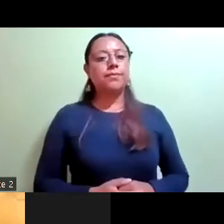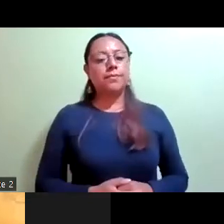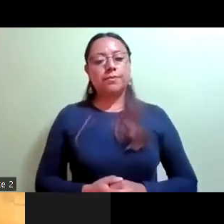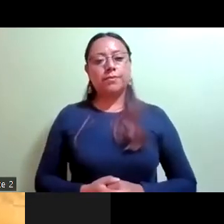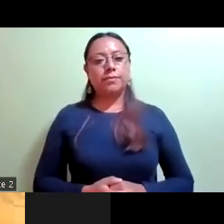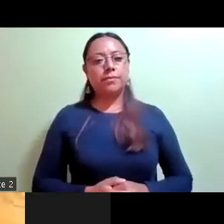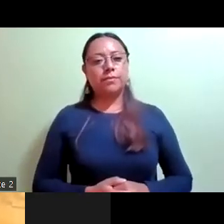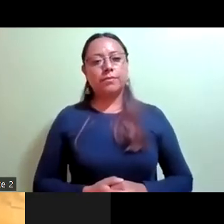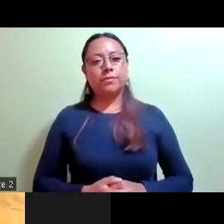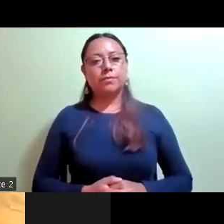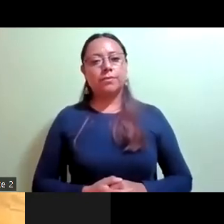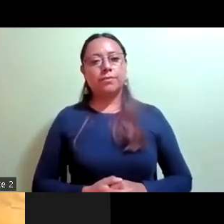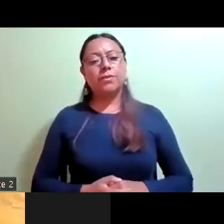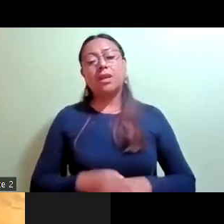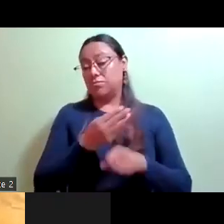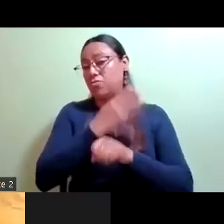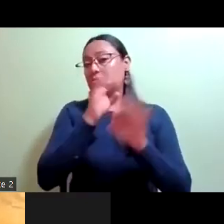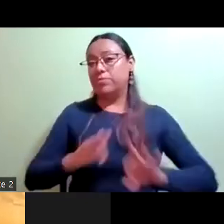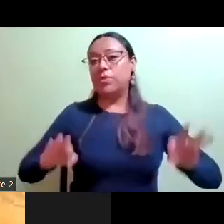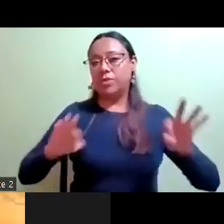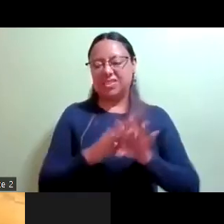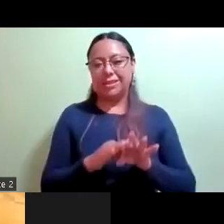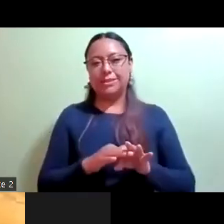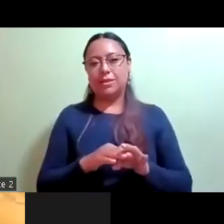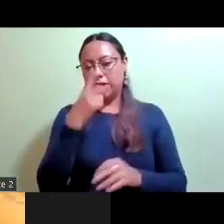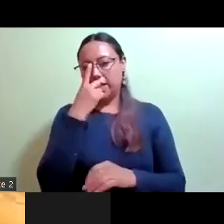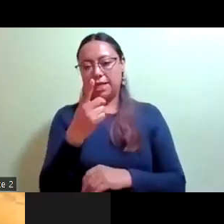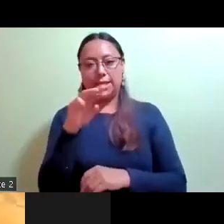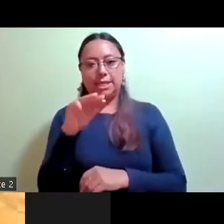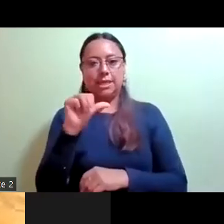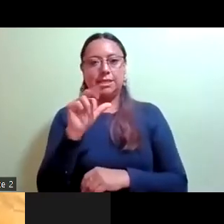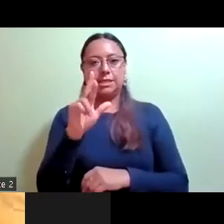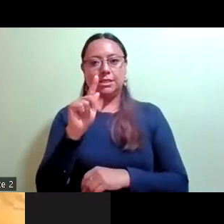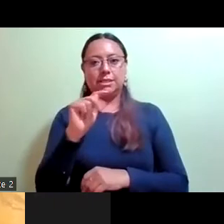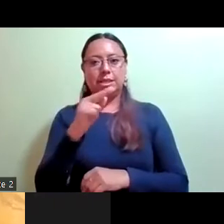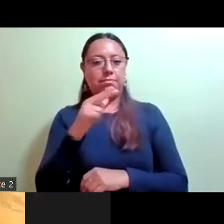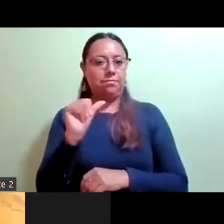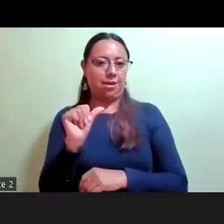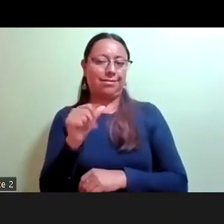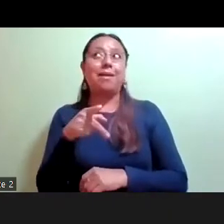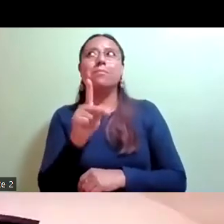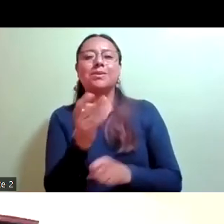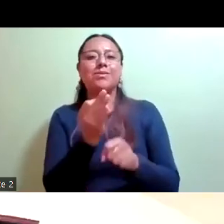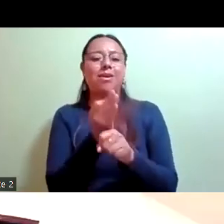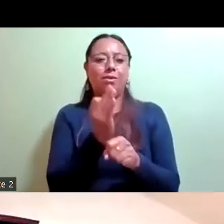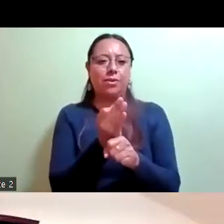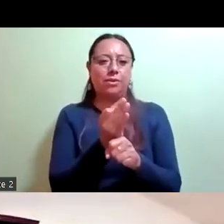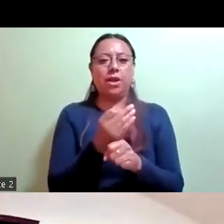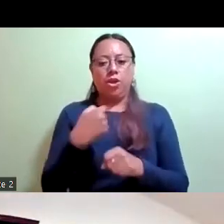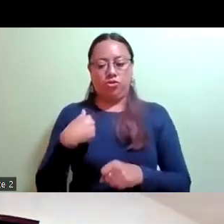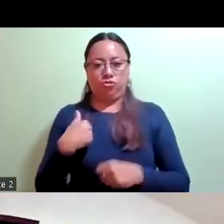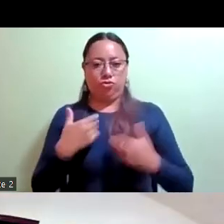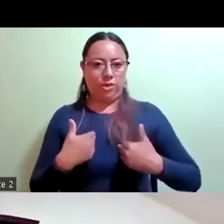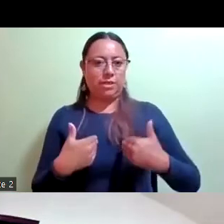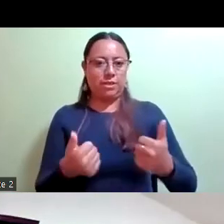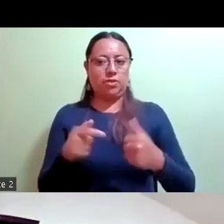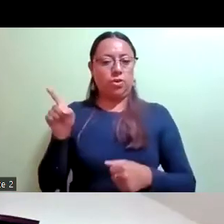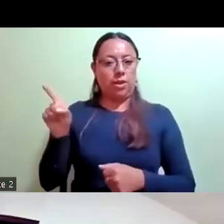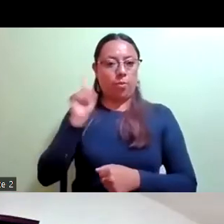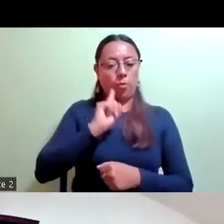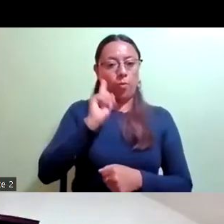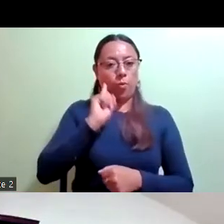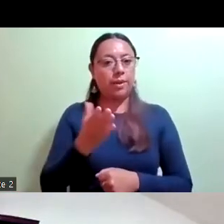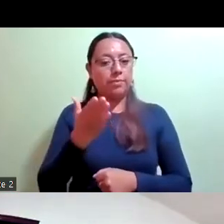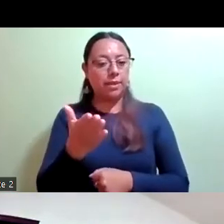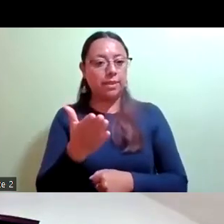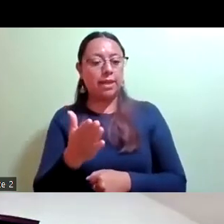Me parece muy relevante lo que dice Marta. La cuestión es, estoy entendiendo que lo que ella solicita es contratar a